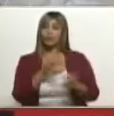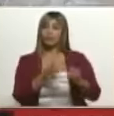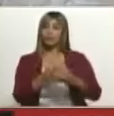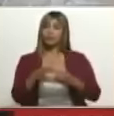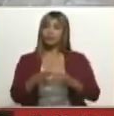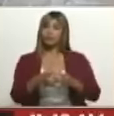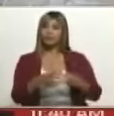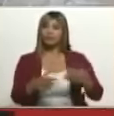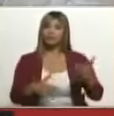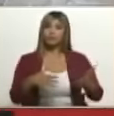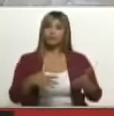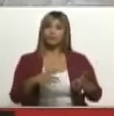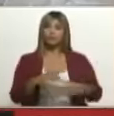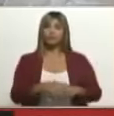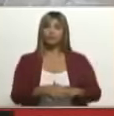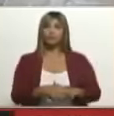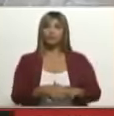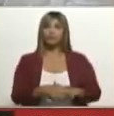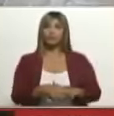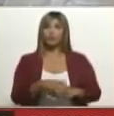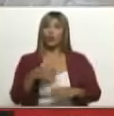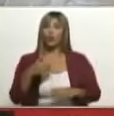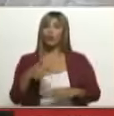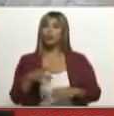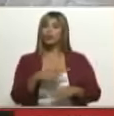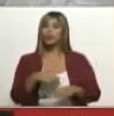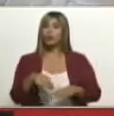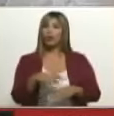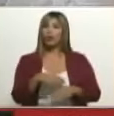Y ustedes verán en las próximas horas.